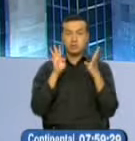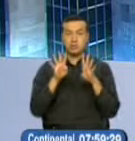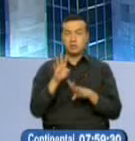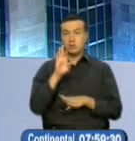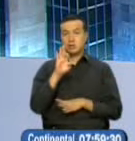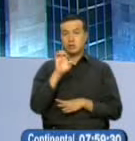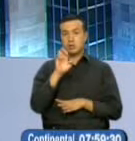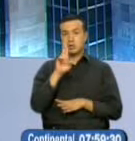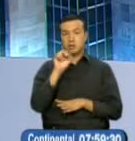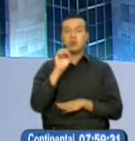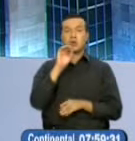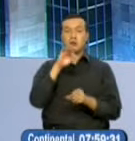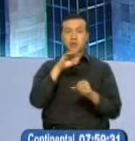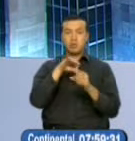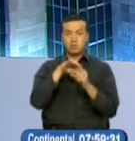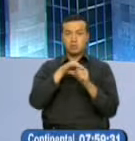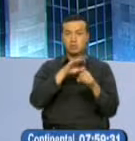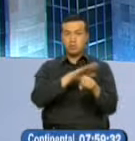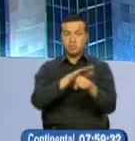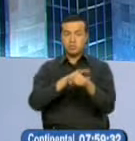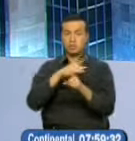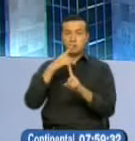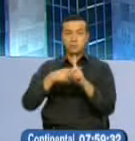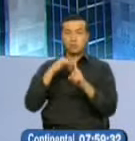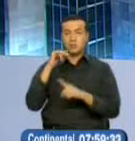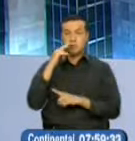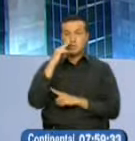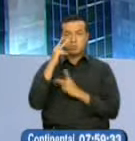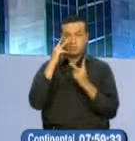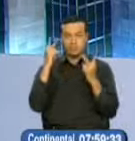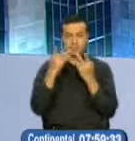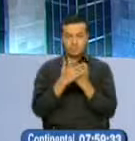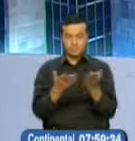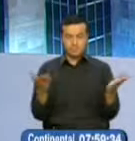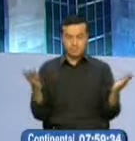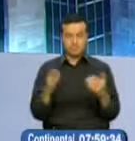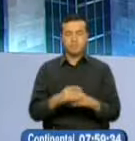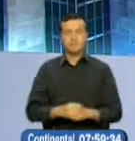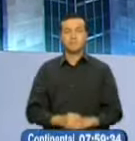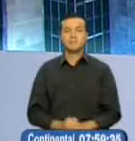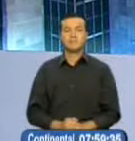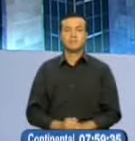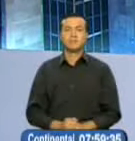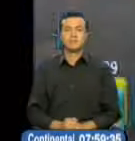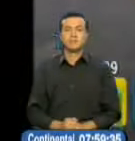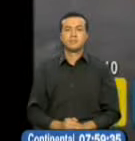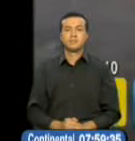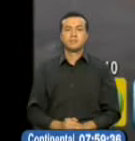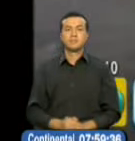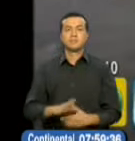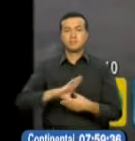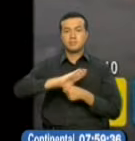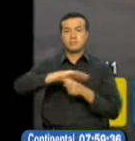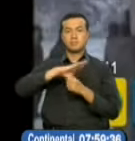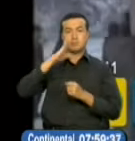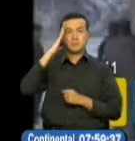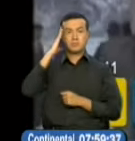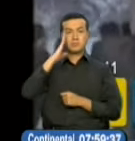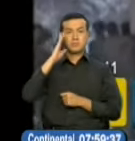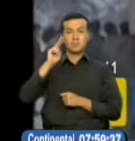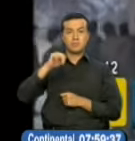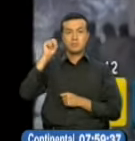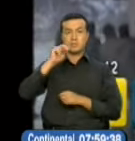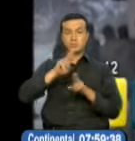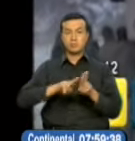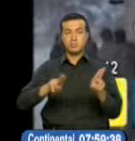May, convoca elecciones anticipadas para el mes de junio. Aquí nuestro resumen de noticias del mundo. El embajador de Corea del Norte ante las